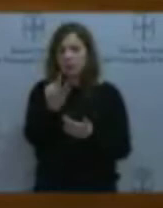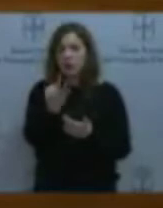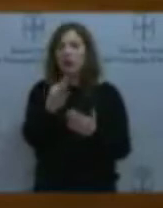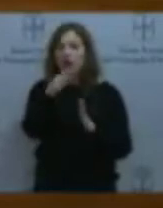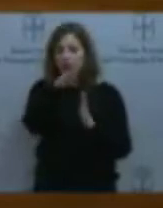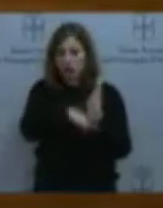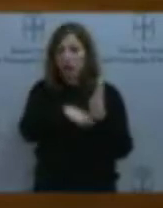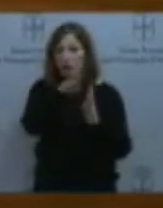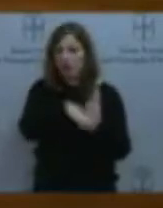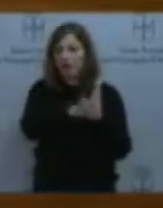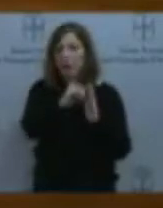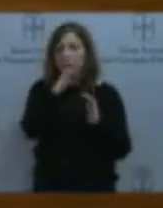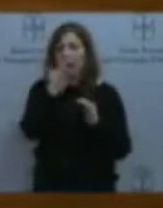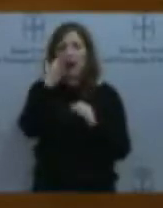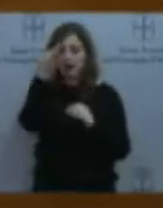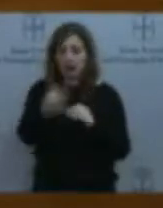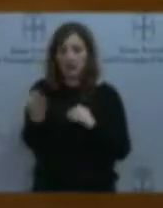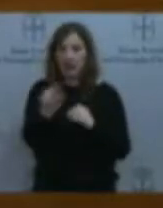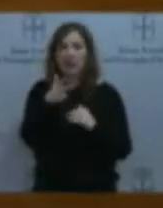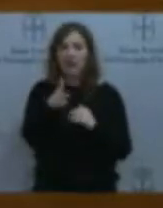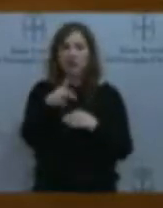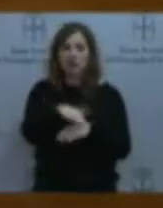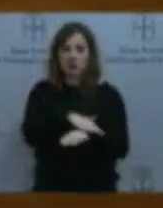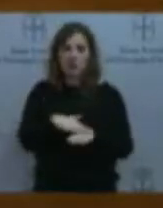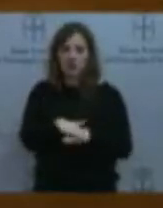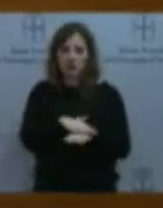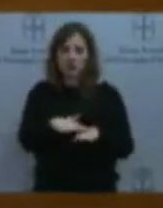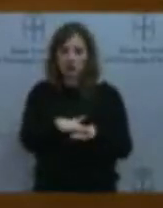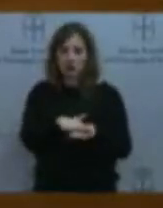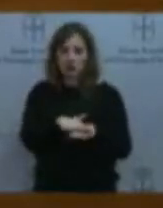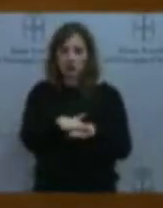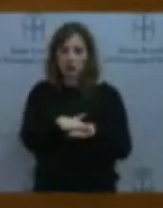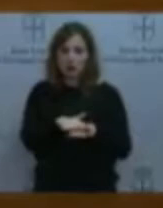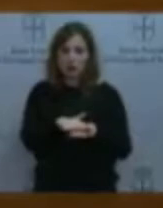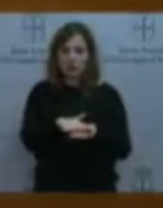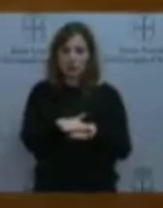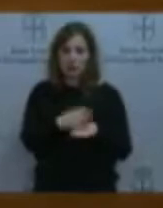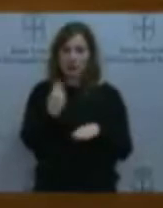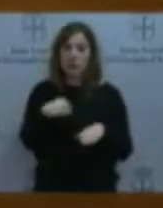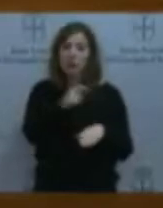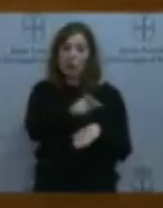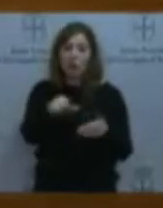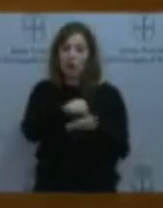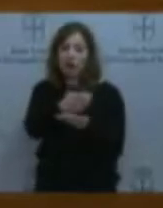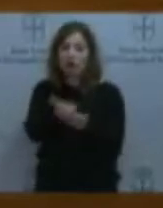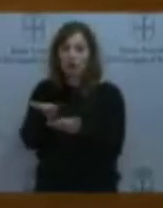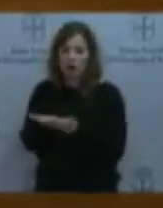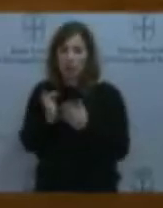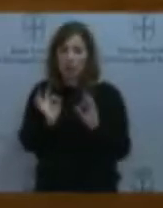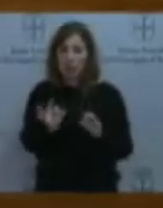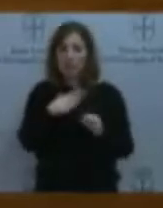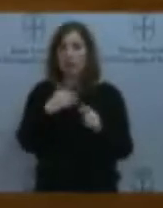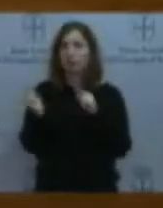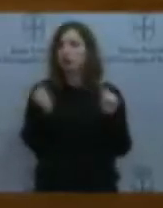condiciones para garantizar derechos básicos que demandan los ciudadanos y las ciudadanas. Podríamos discutir